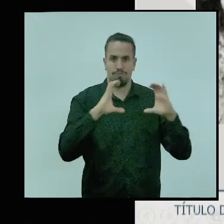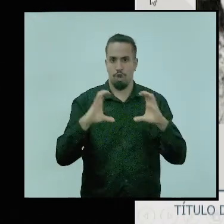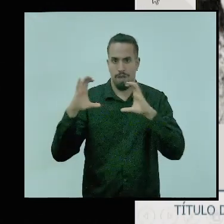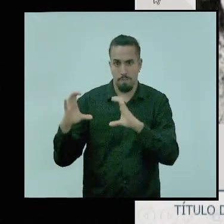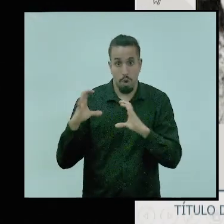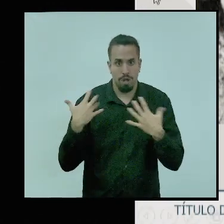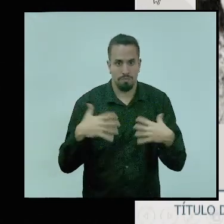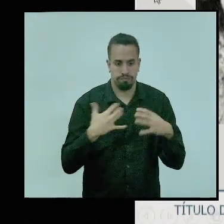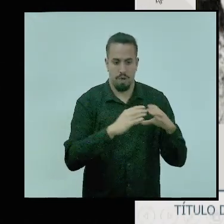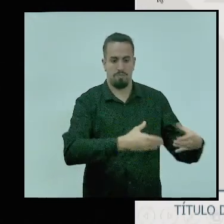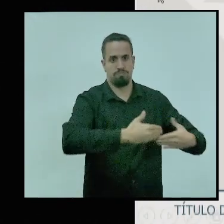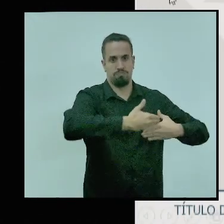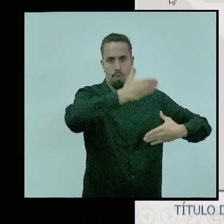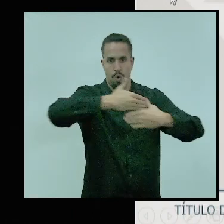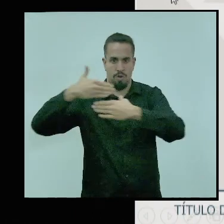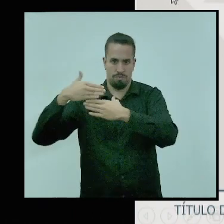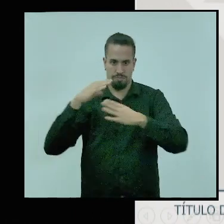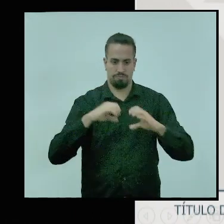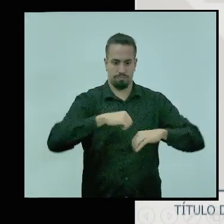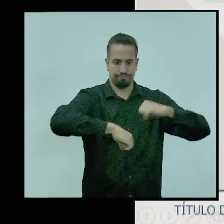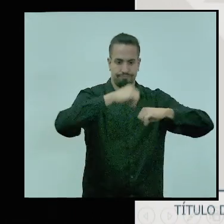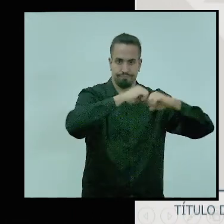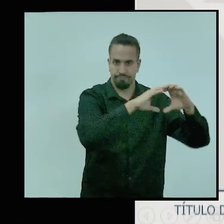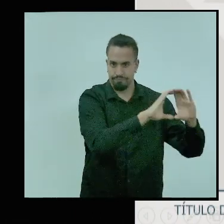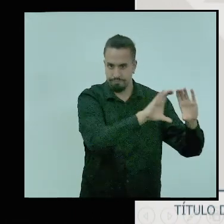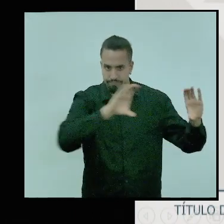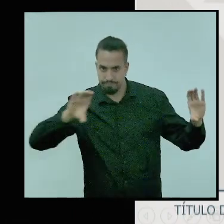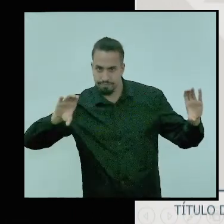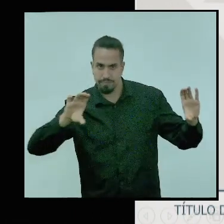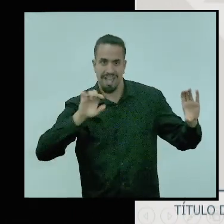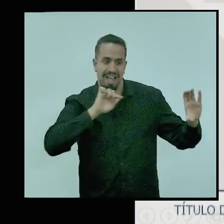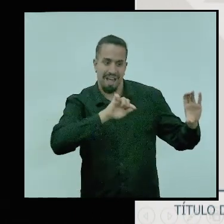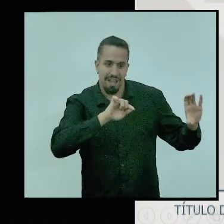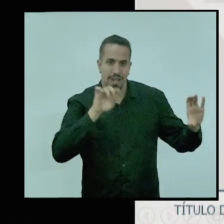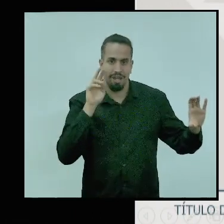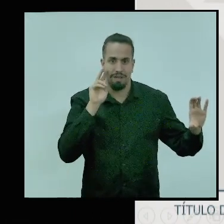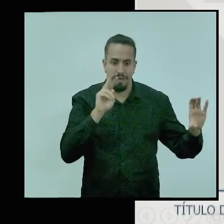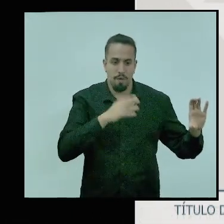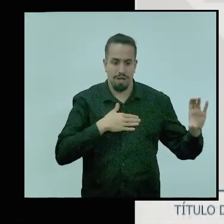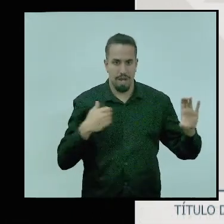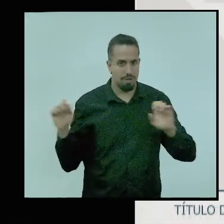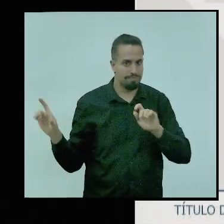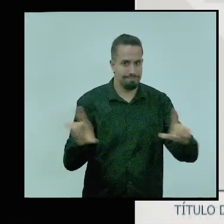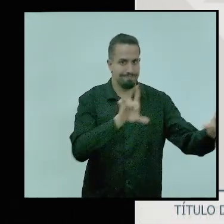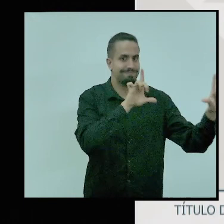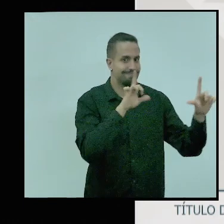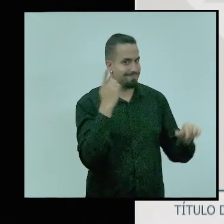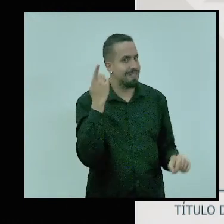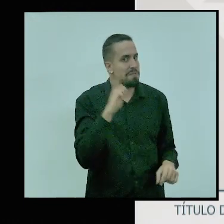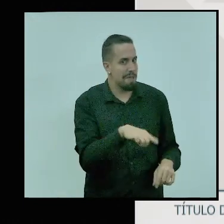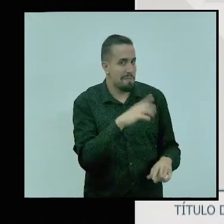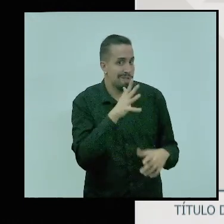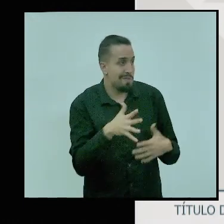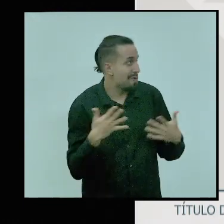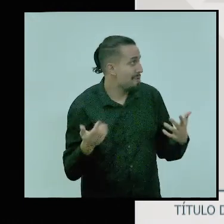están conformando todos estos muros. Y bueno, aquí esta la he querido poner también porque es